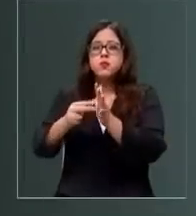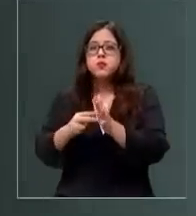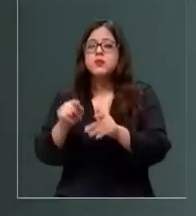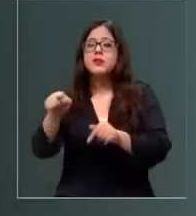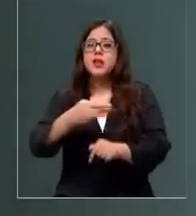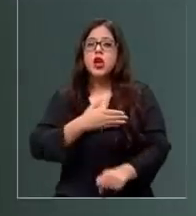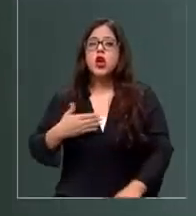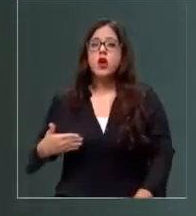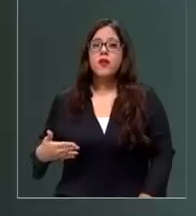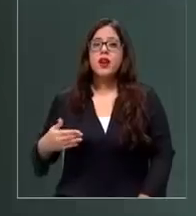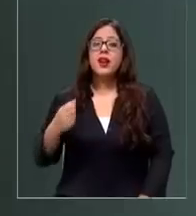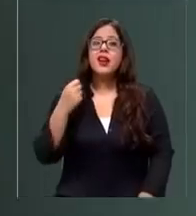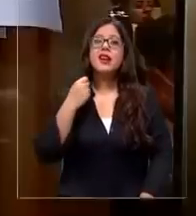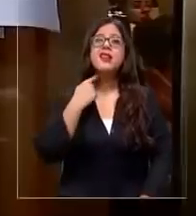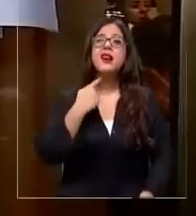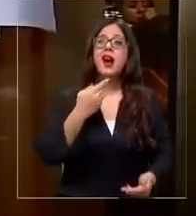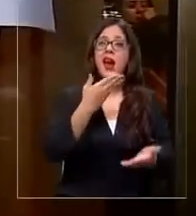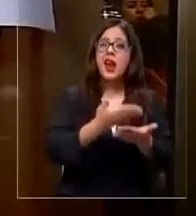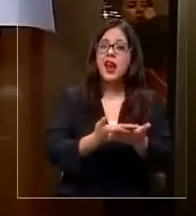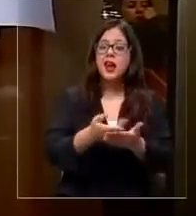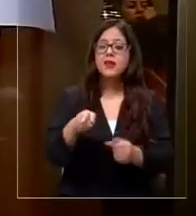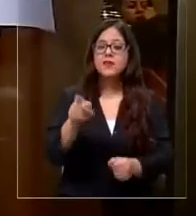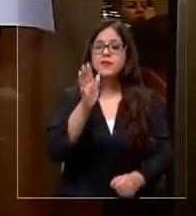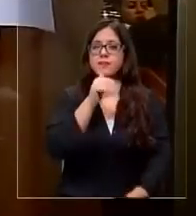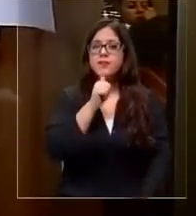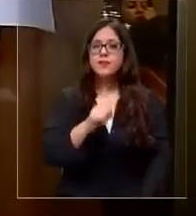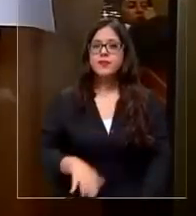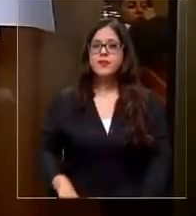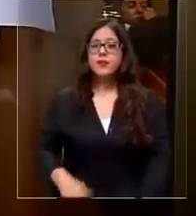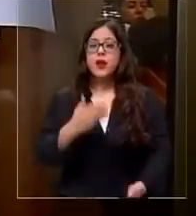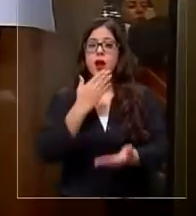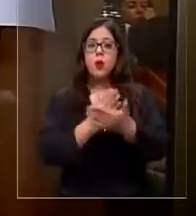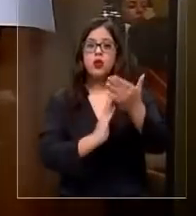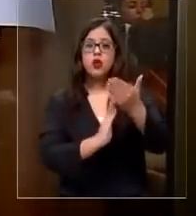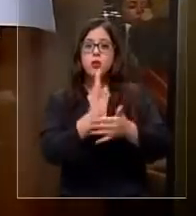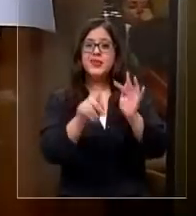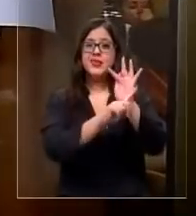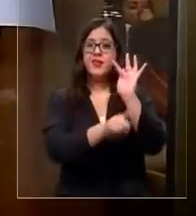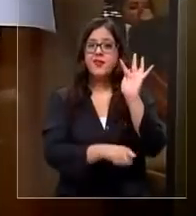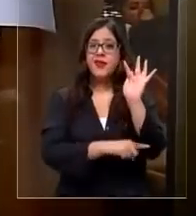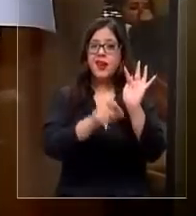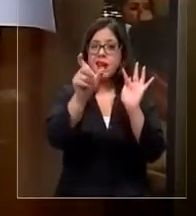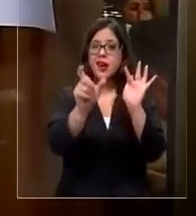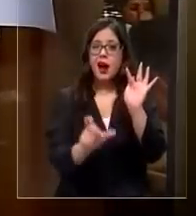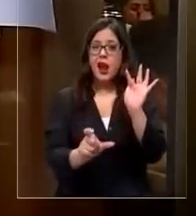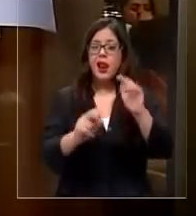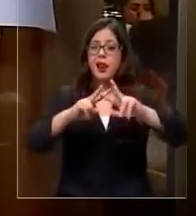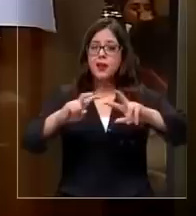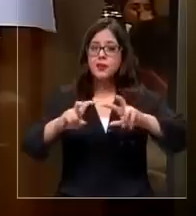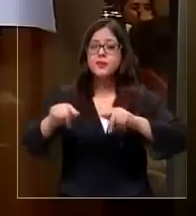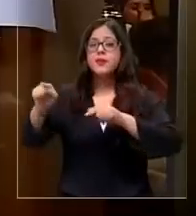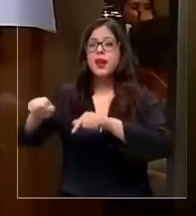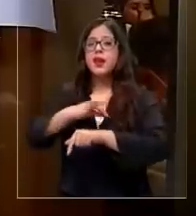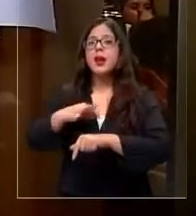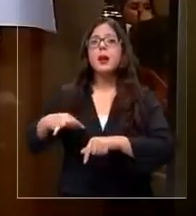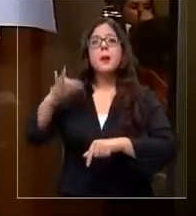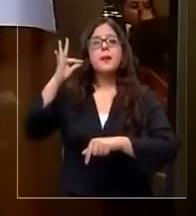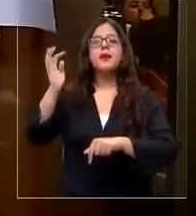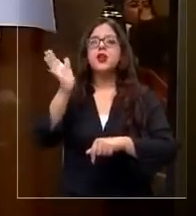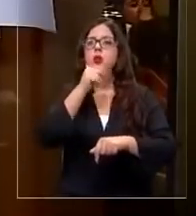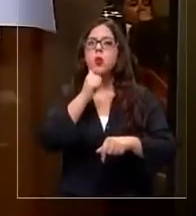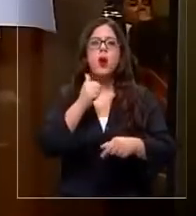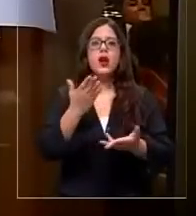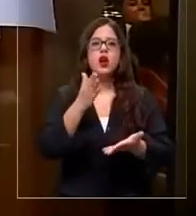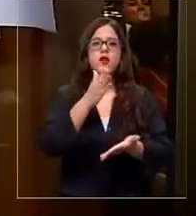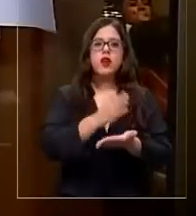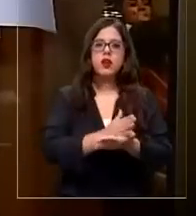que el gobierno no se querellará. Una vez que el fiscal inicia por oficio la investigación, la ministra no tiene ninguna obligación jurídica